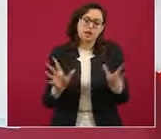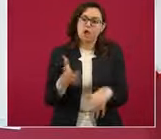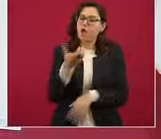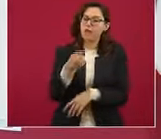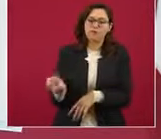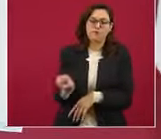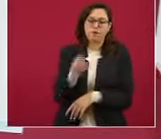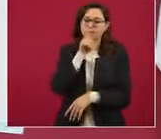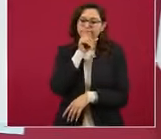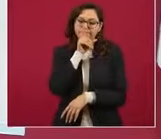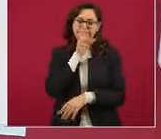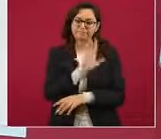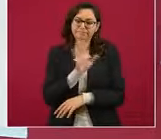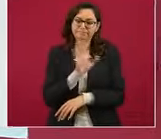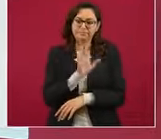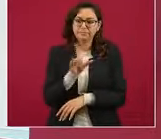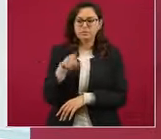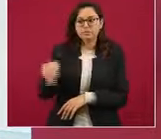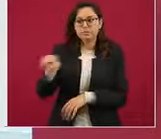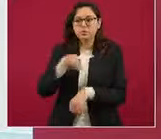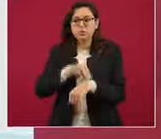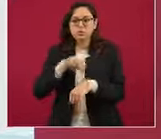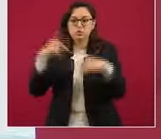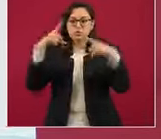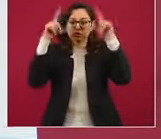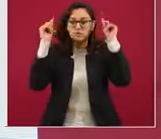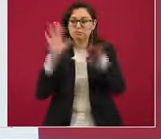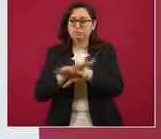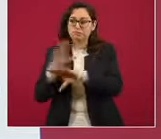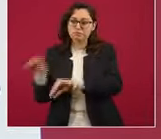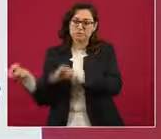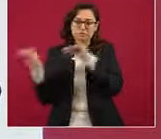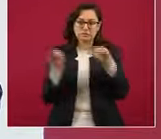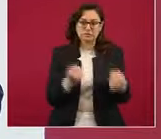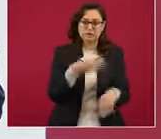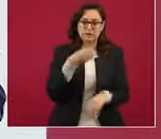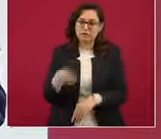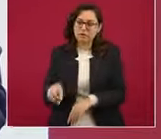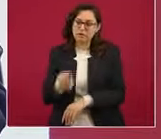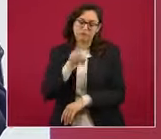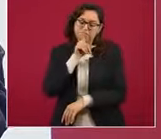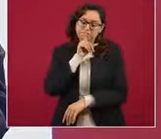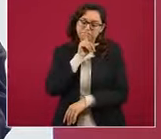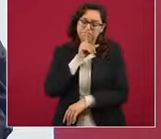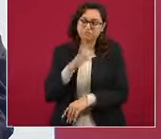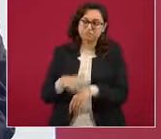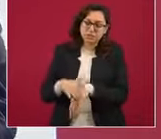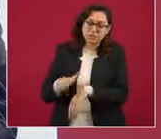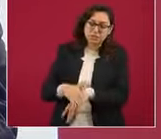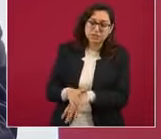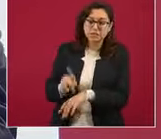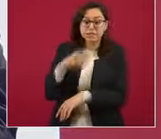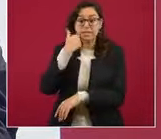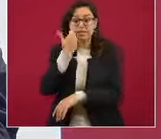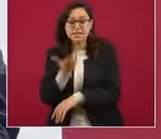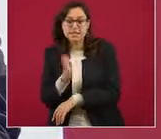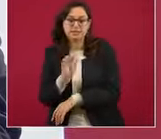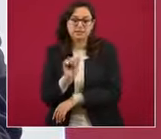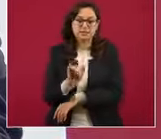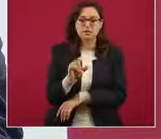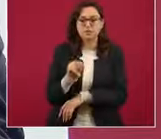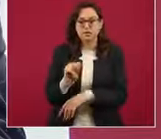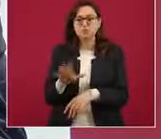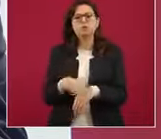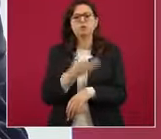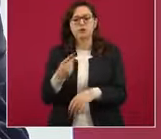voluntaria. Es el llamado que siempre hacemos. Estamos muy conscientes de la fatiga de los